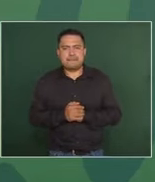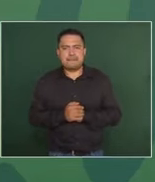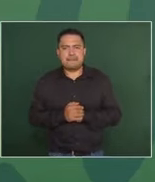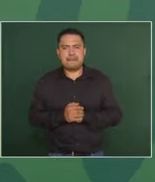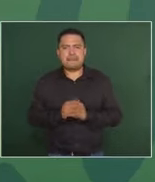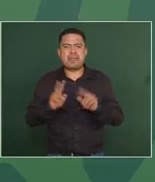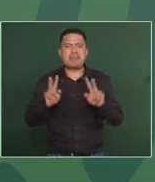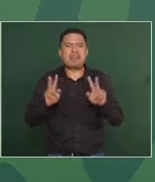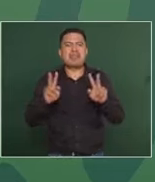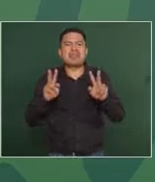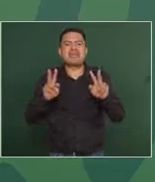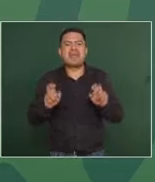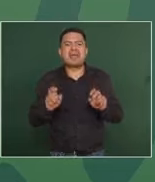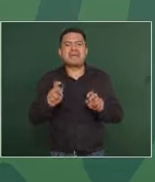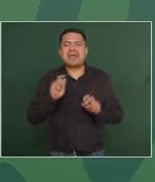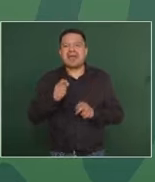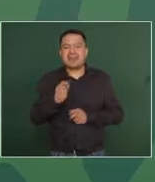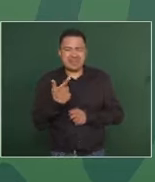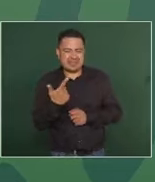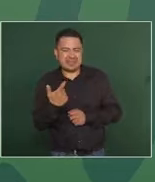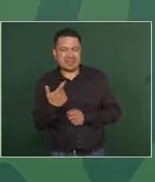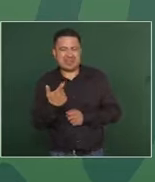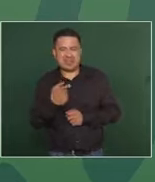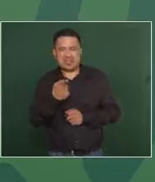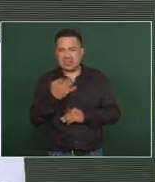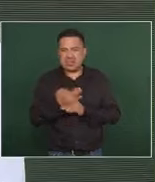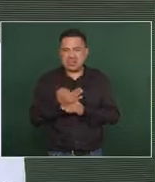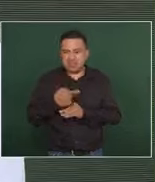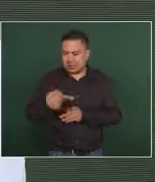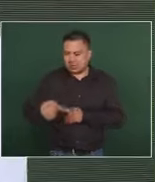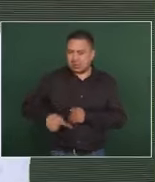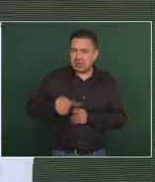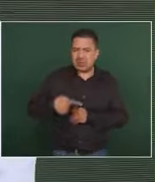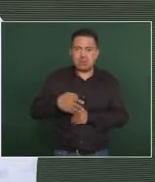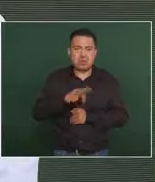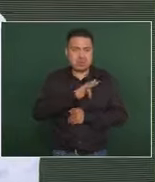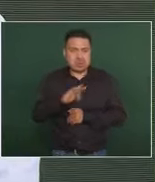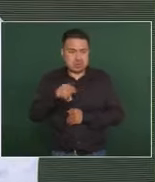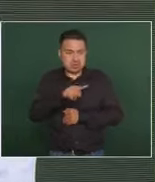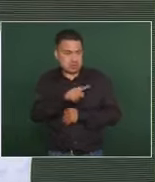Acerca de las armas que estás planteando, ¿puede generar?